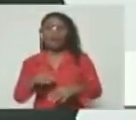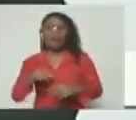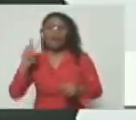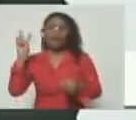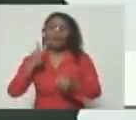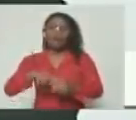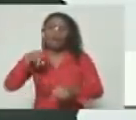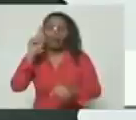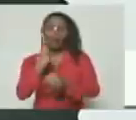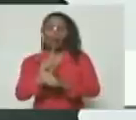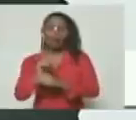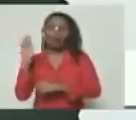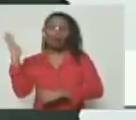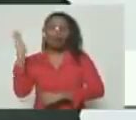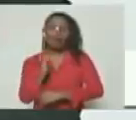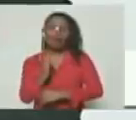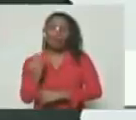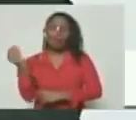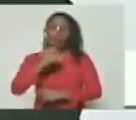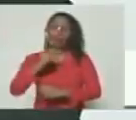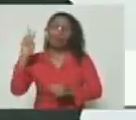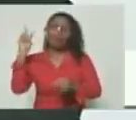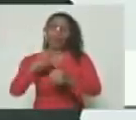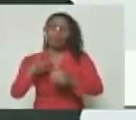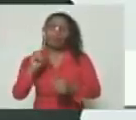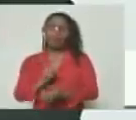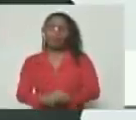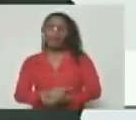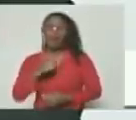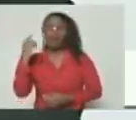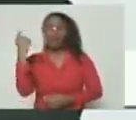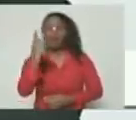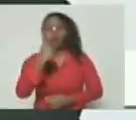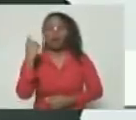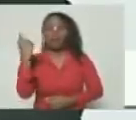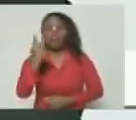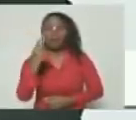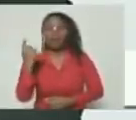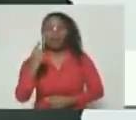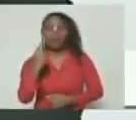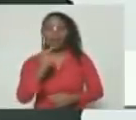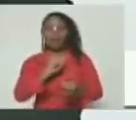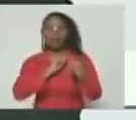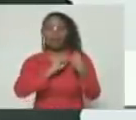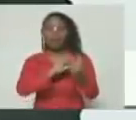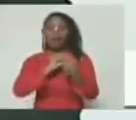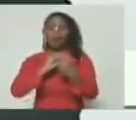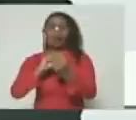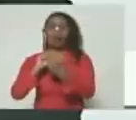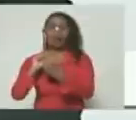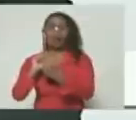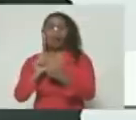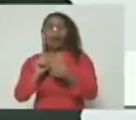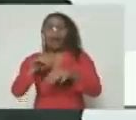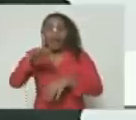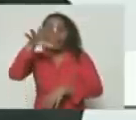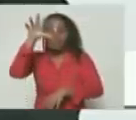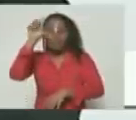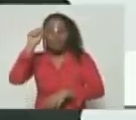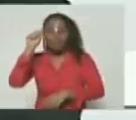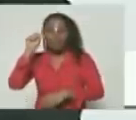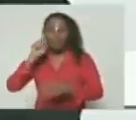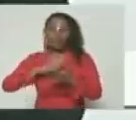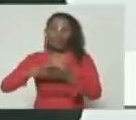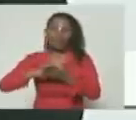único que nos va a traer es más violencia. Y que solamente el diálogo y el entendimiento nos